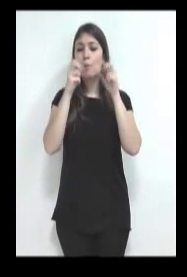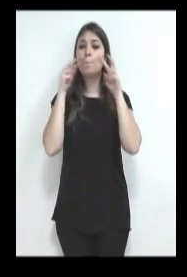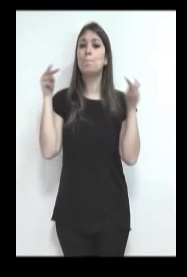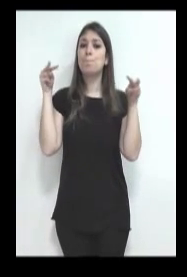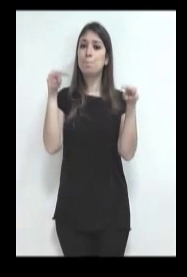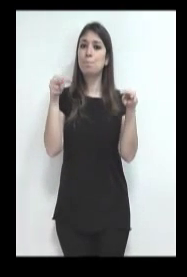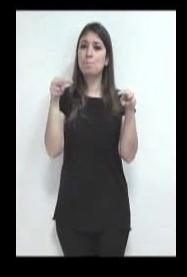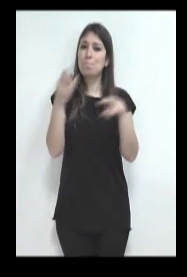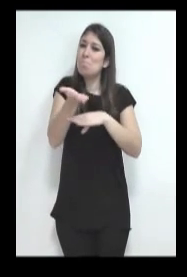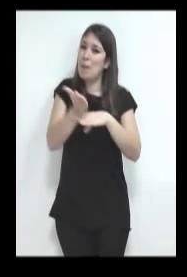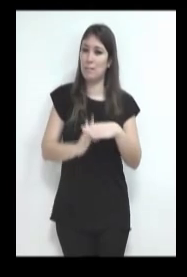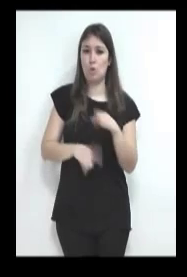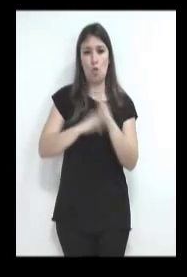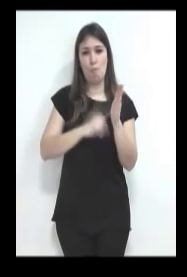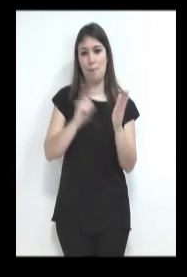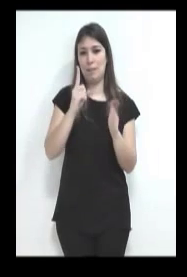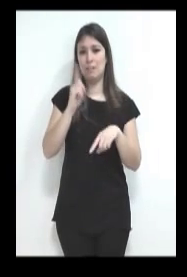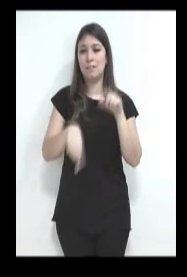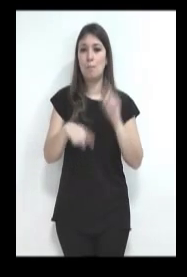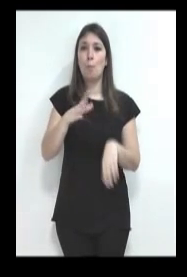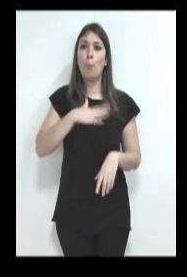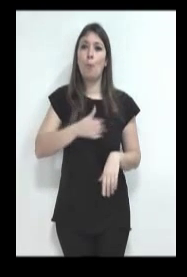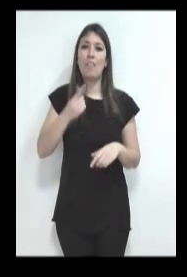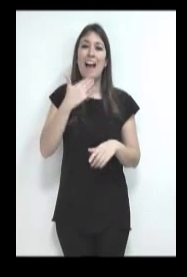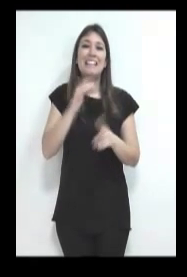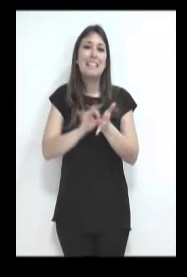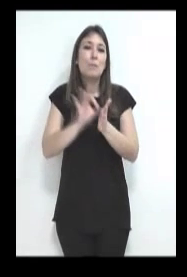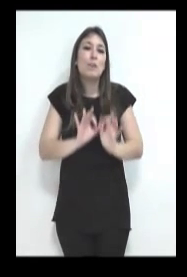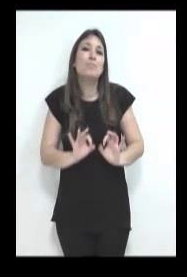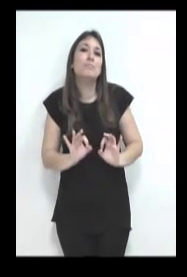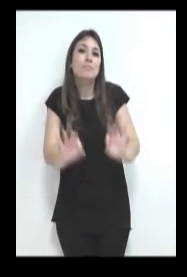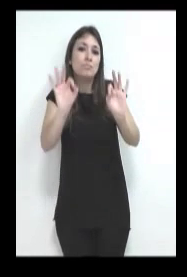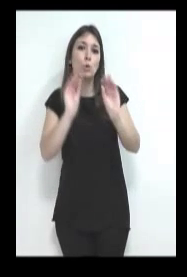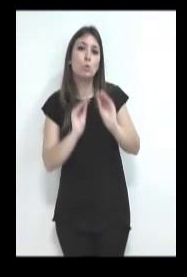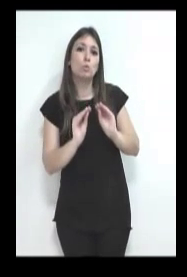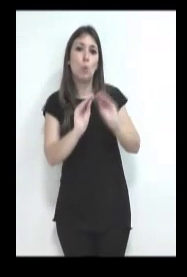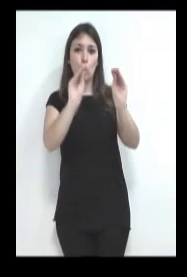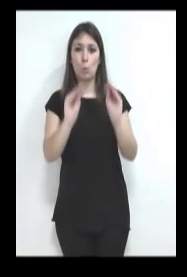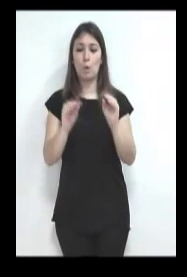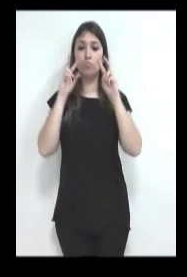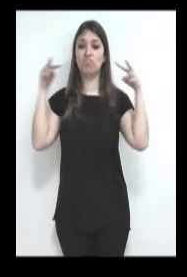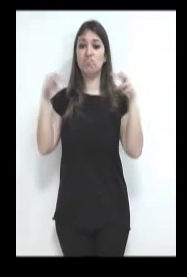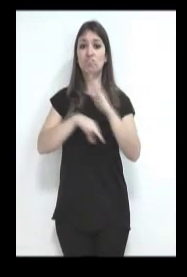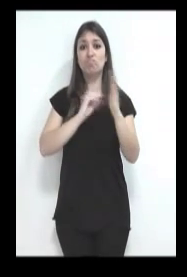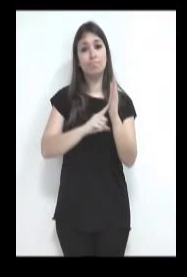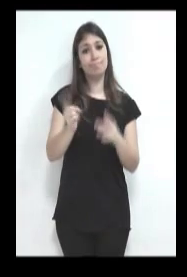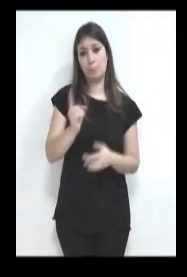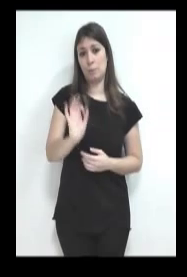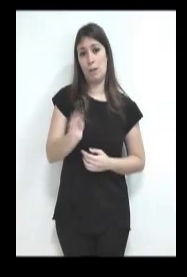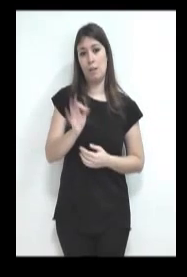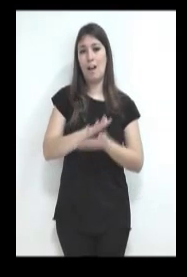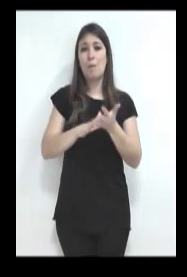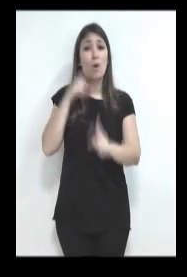visión parcial asociada al préstamo de un determinado servicio y que esto no habla de los